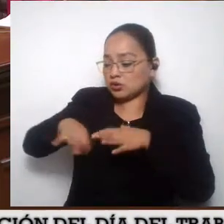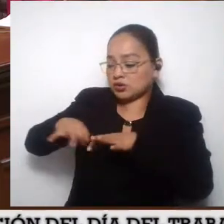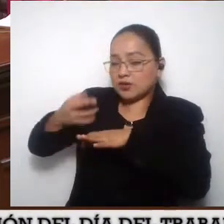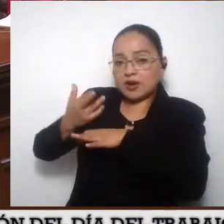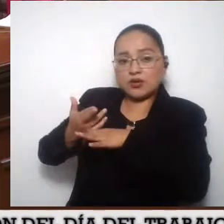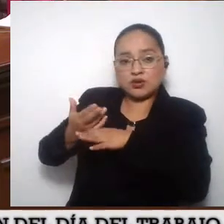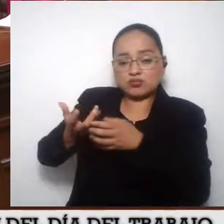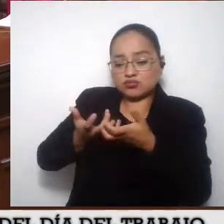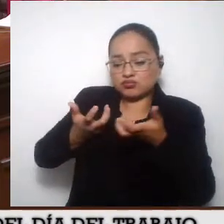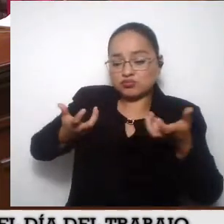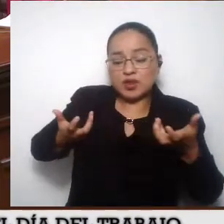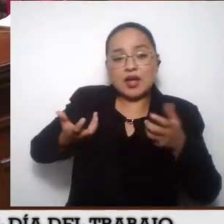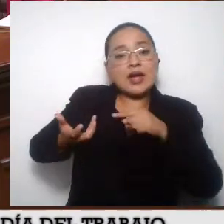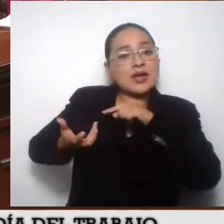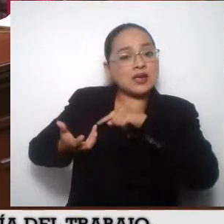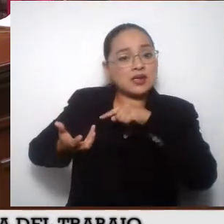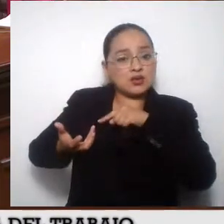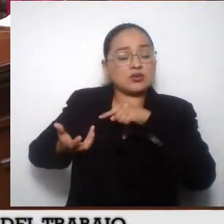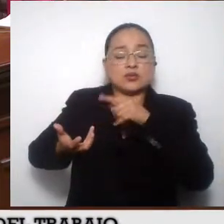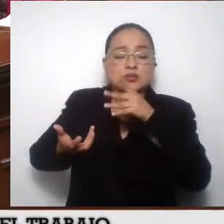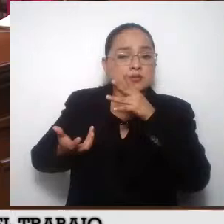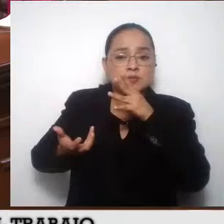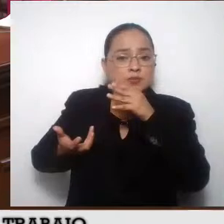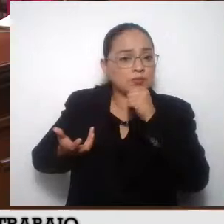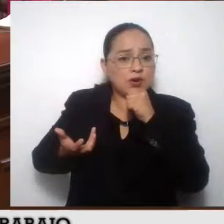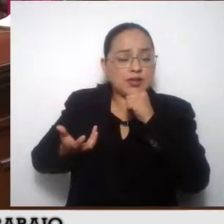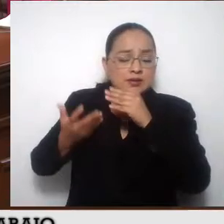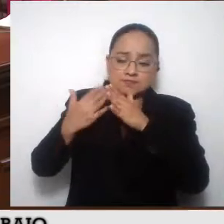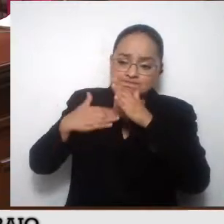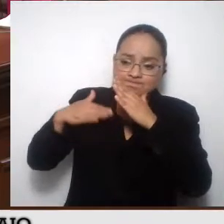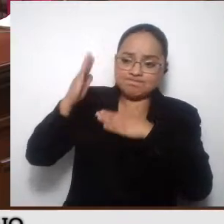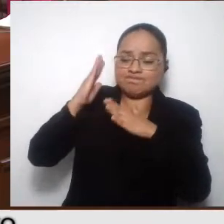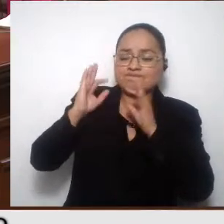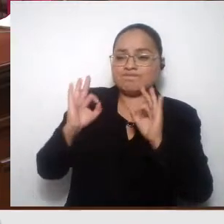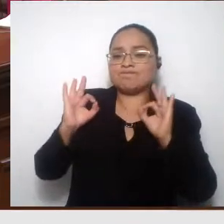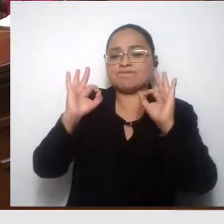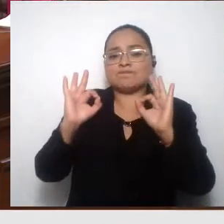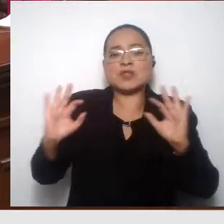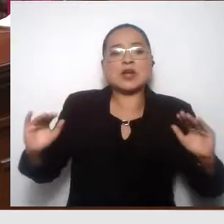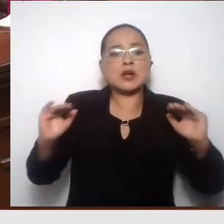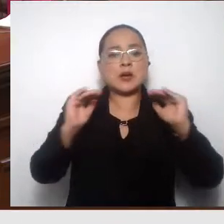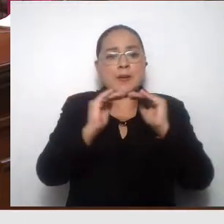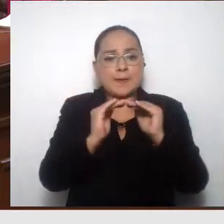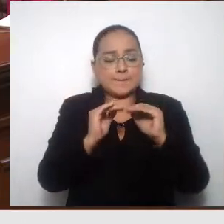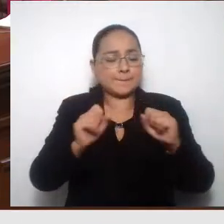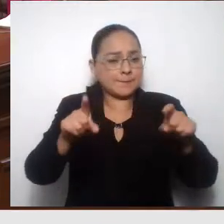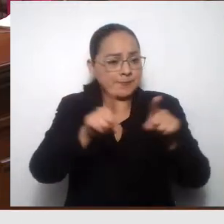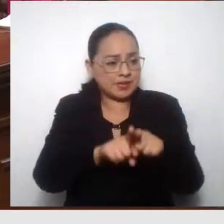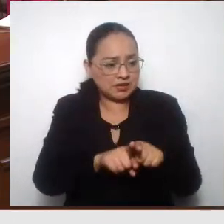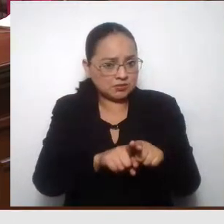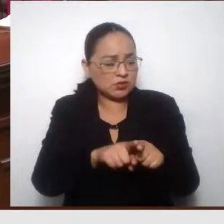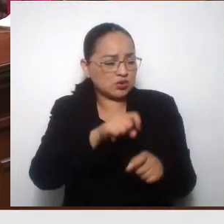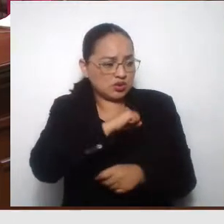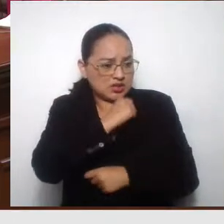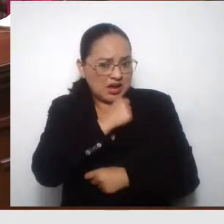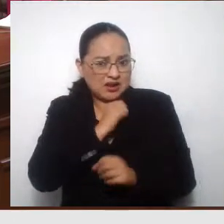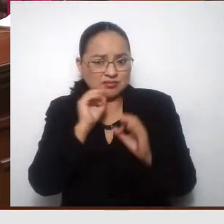impidió que la clase trabajadora se desarrollara en condiciones humanas y sanas.